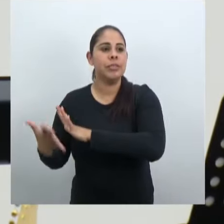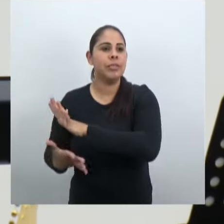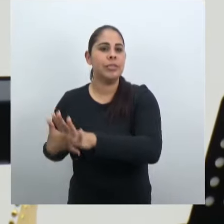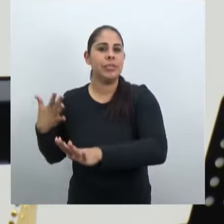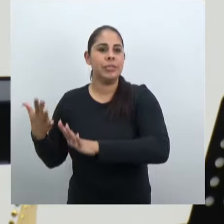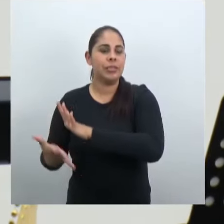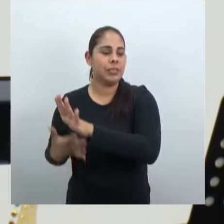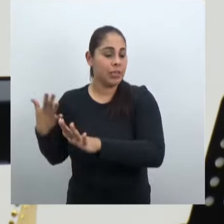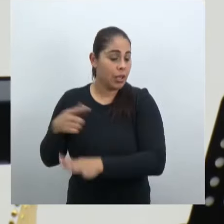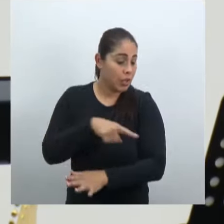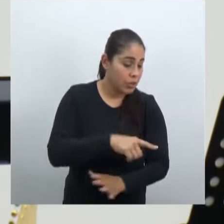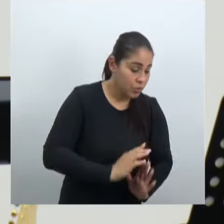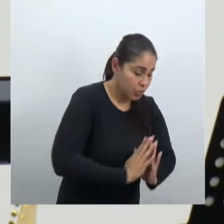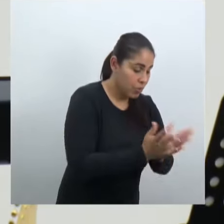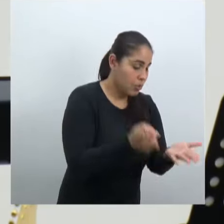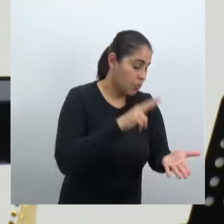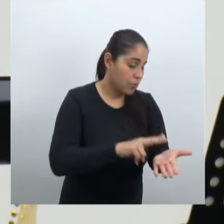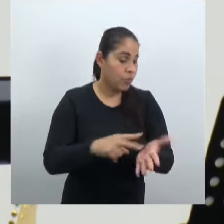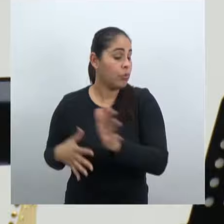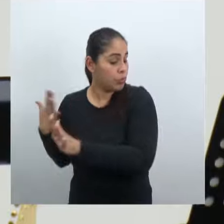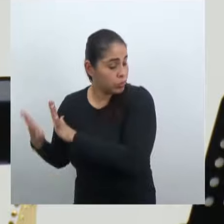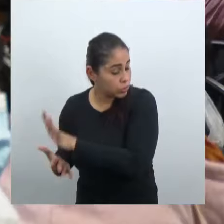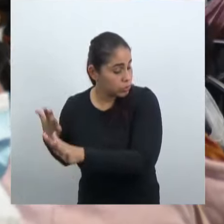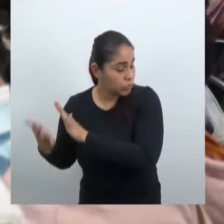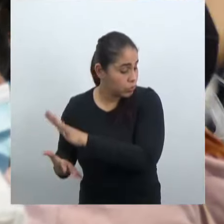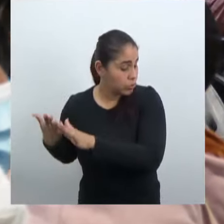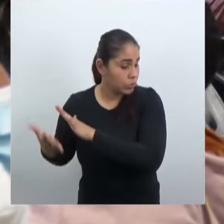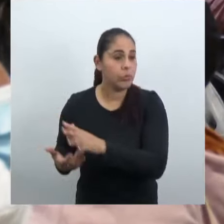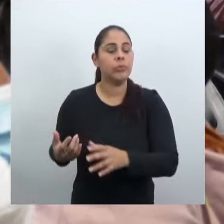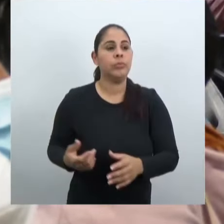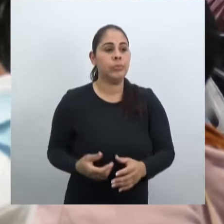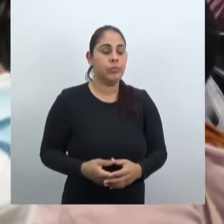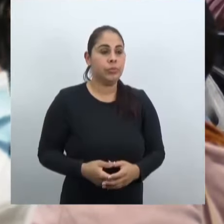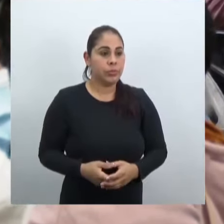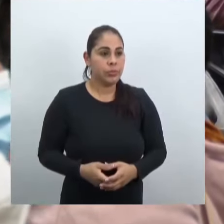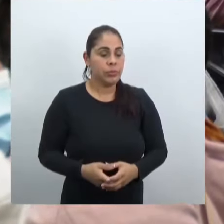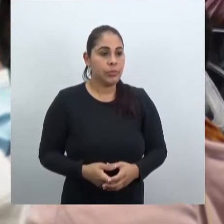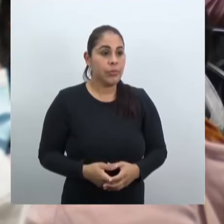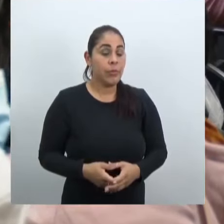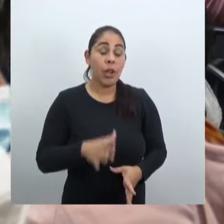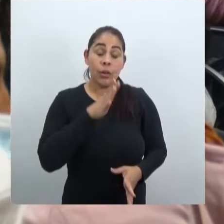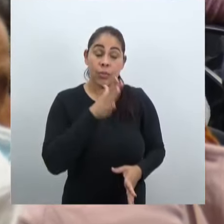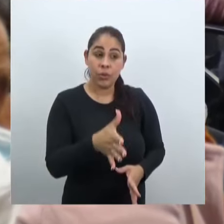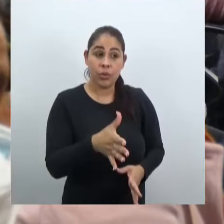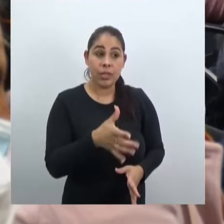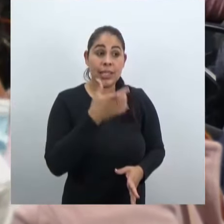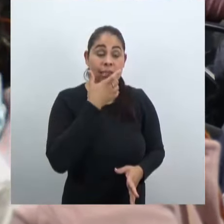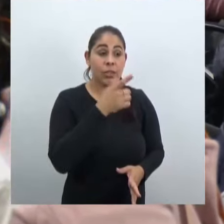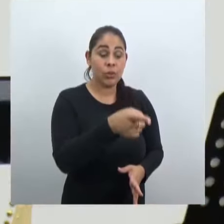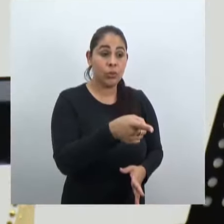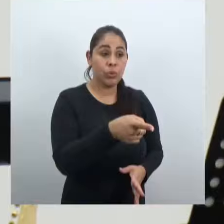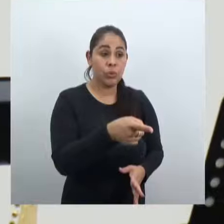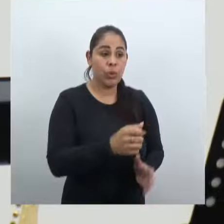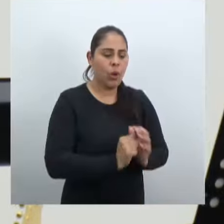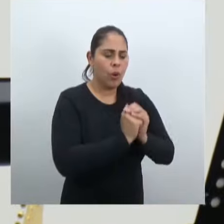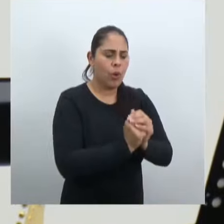te inspiró para pedirle a Dios algo? ¿Le ha pasado a alguien así? ¿A que sí? Por eso, si tú no puedes